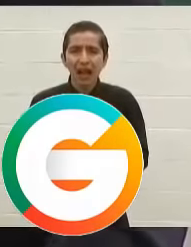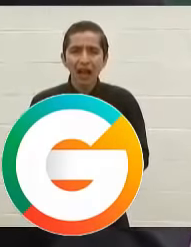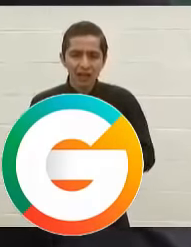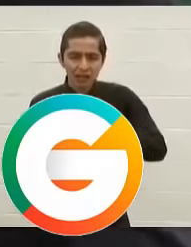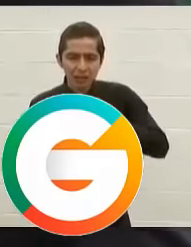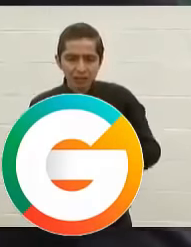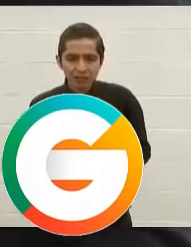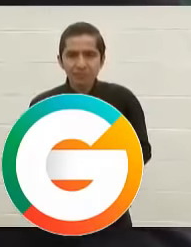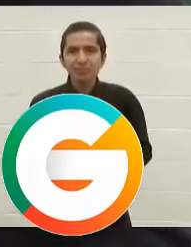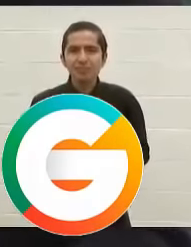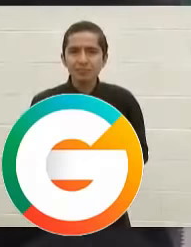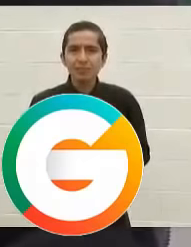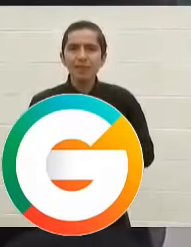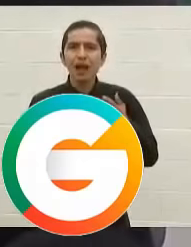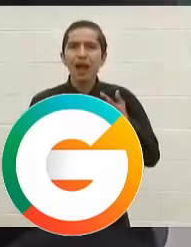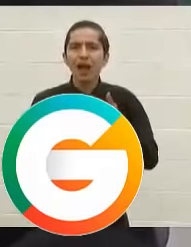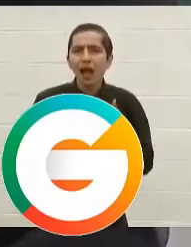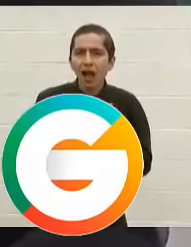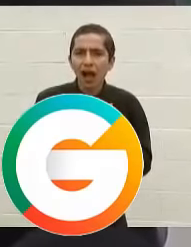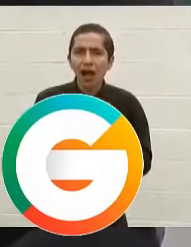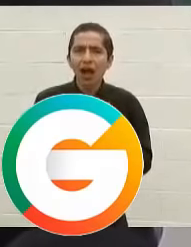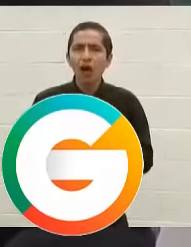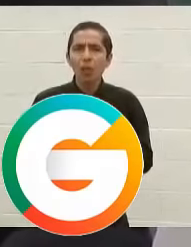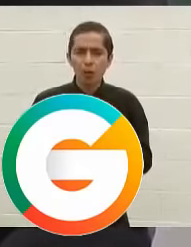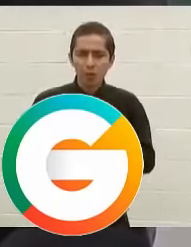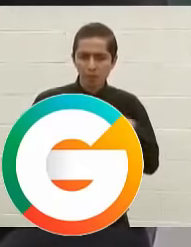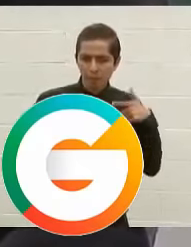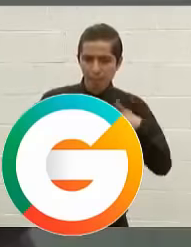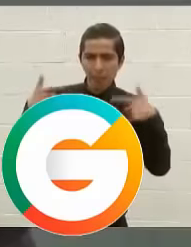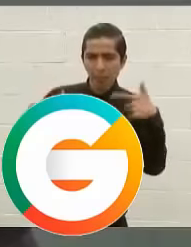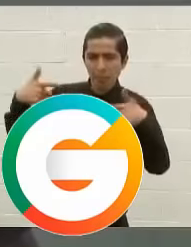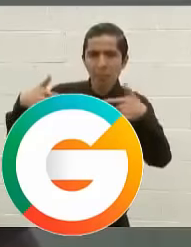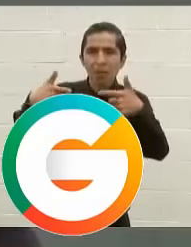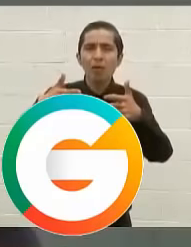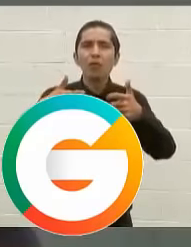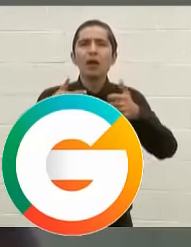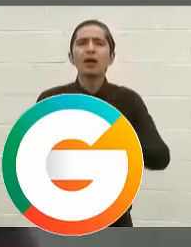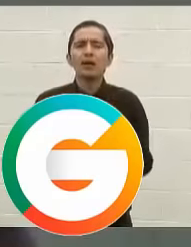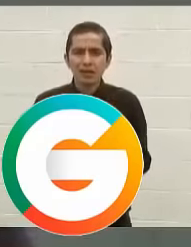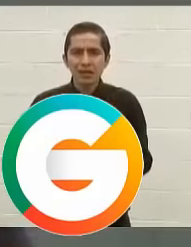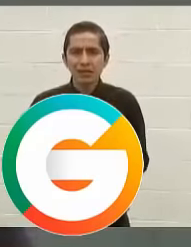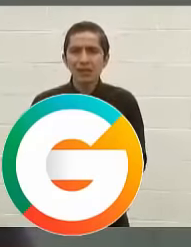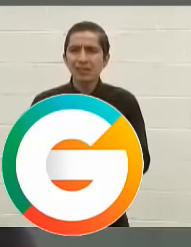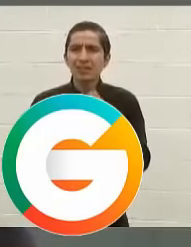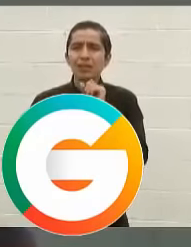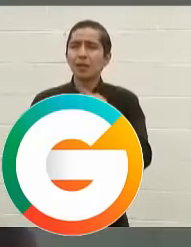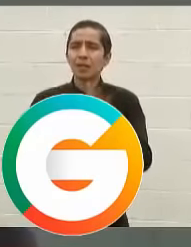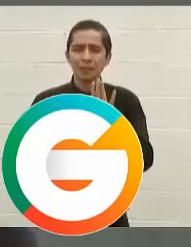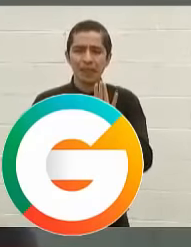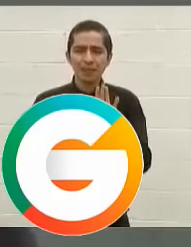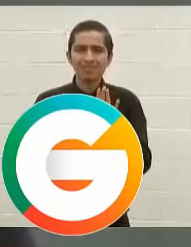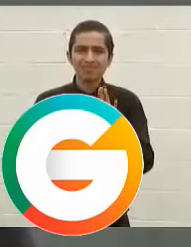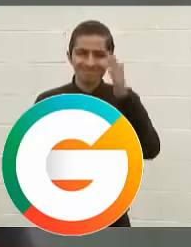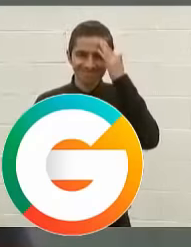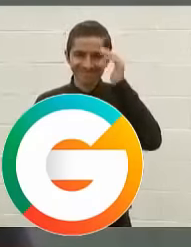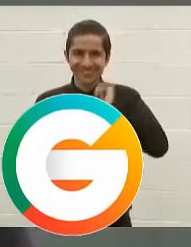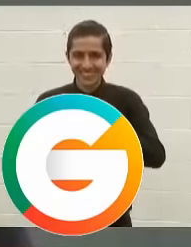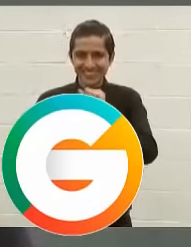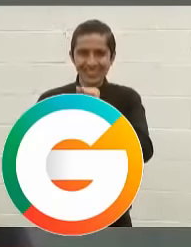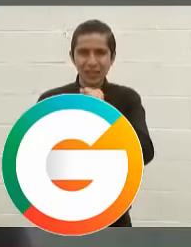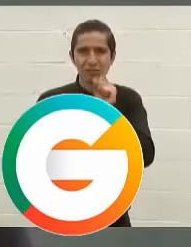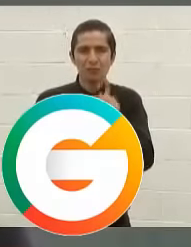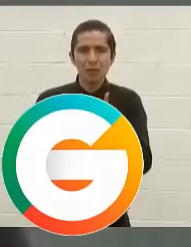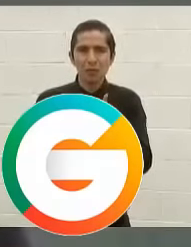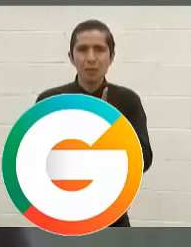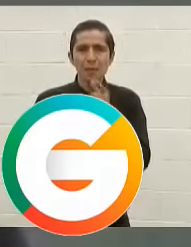presuntamente participaron en la agresión. Dos elementos de la escolta del titular de la